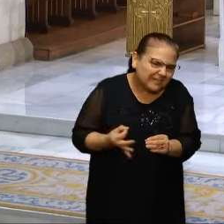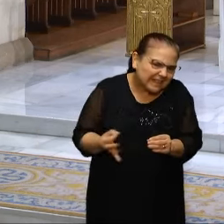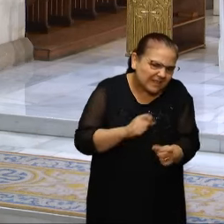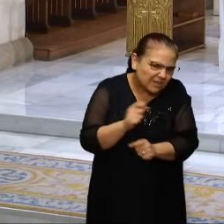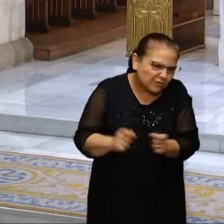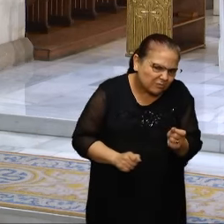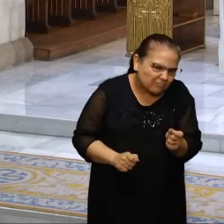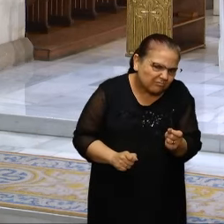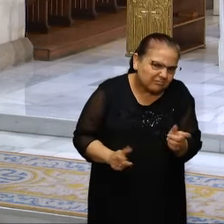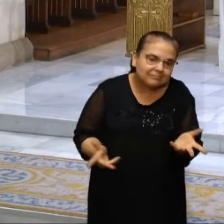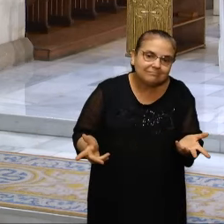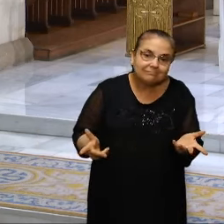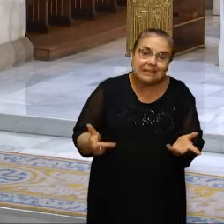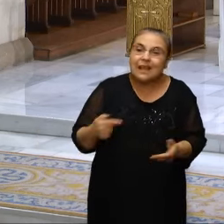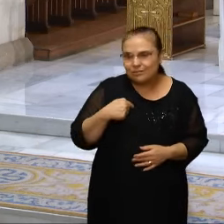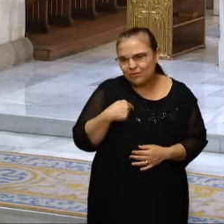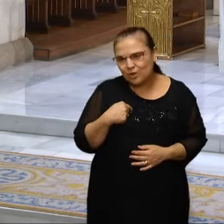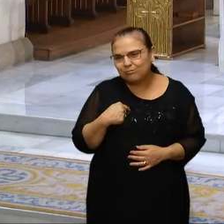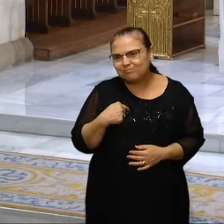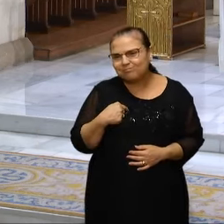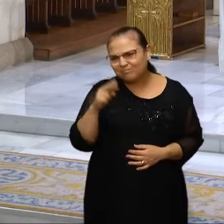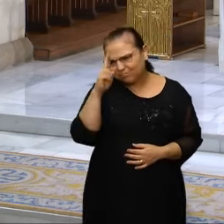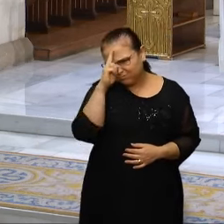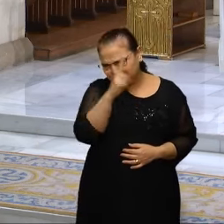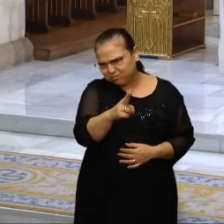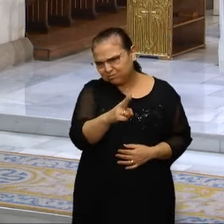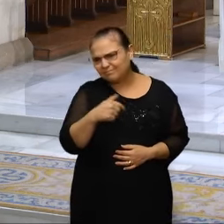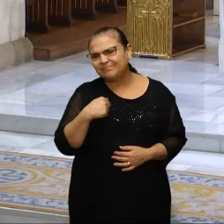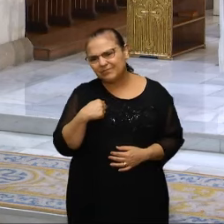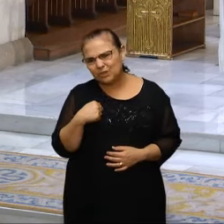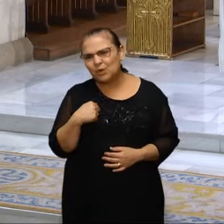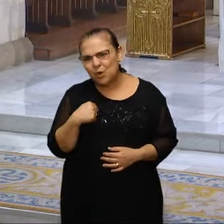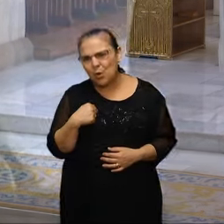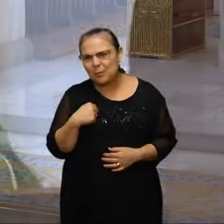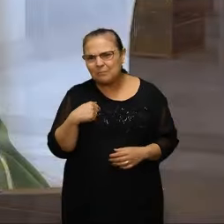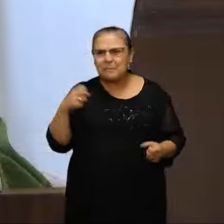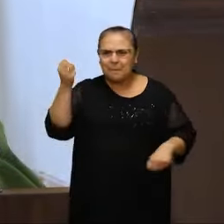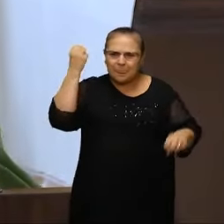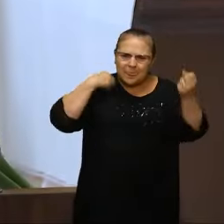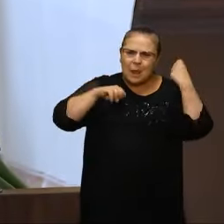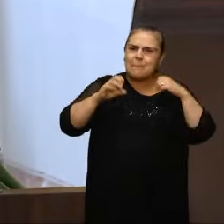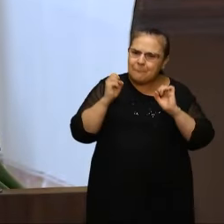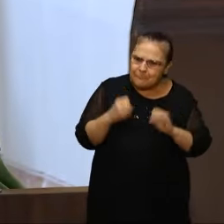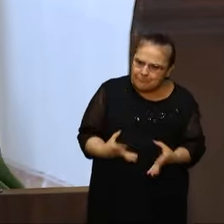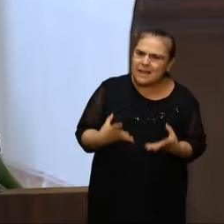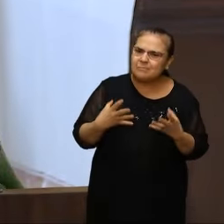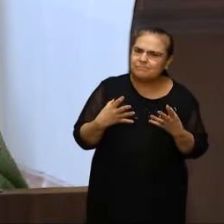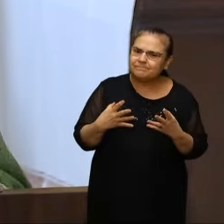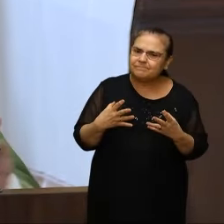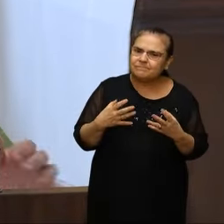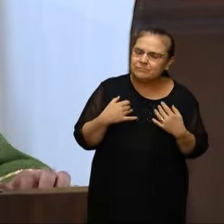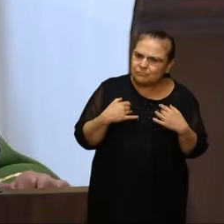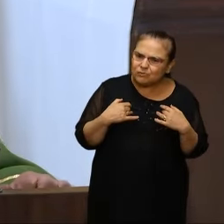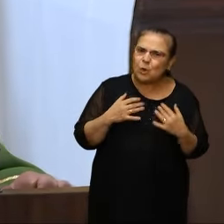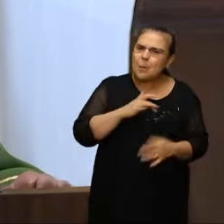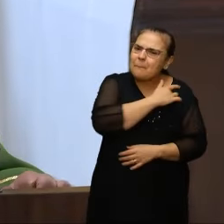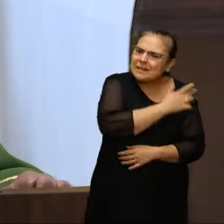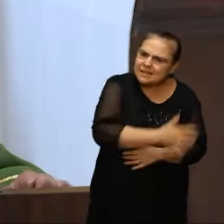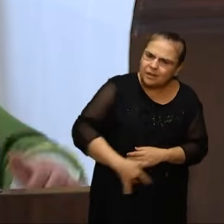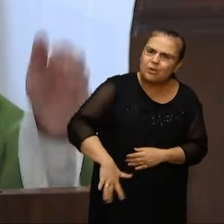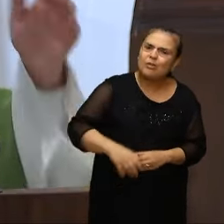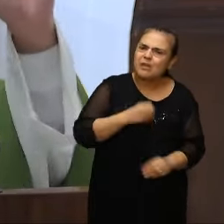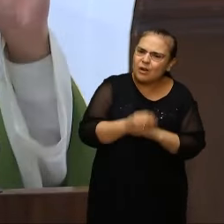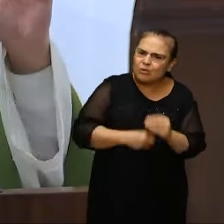¿Soy digno hoy? ¿Me porto debidamente? ¿Uso de la misericordia de Dios debidamente o abuso de ella de malas